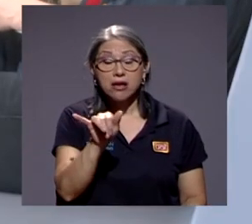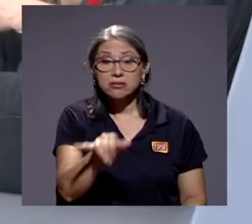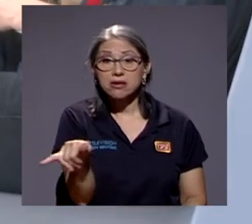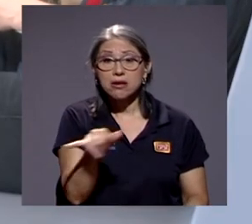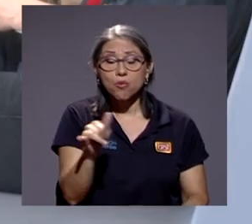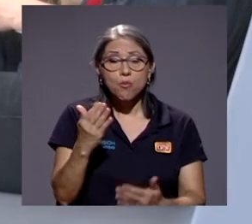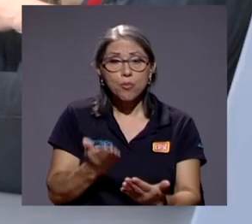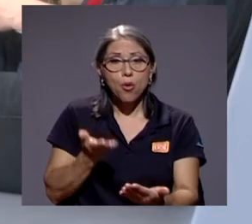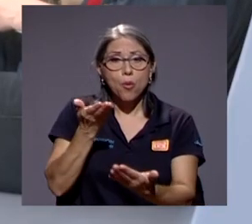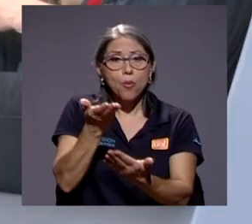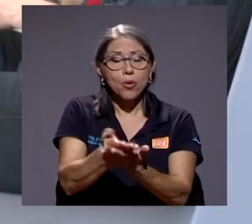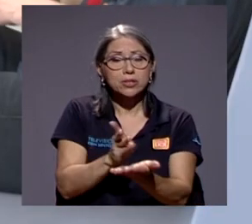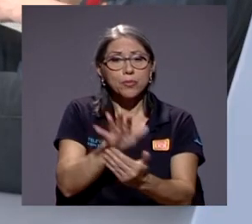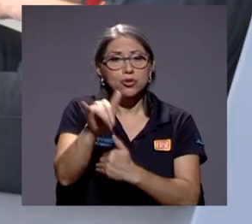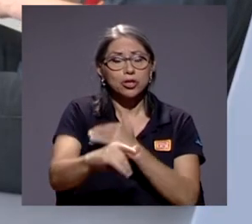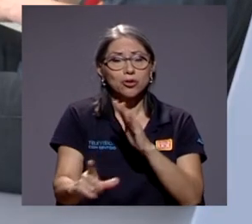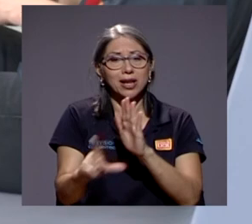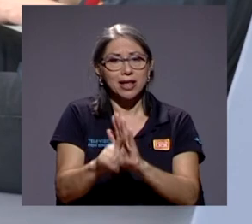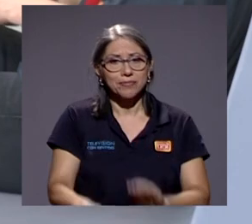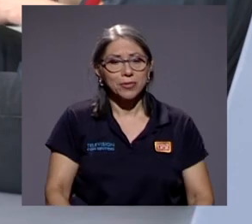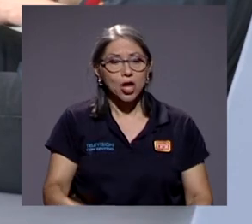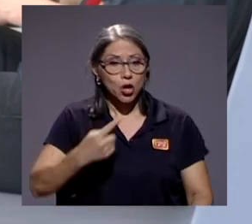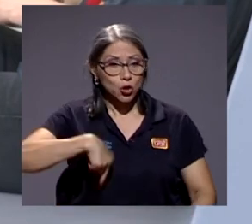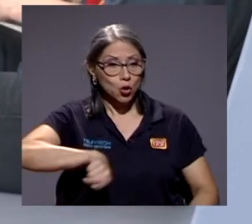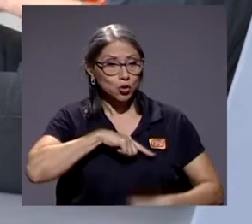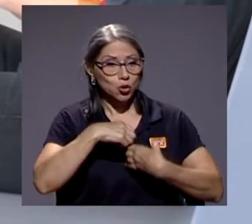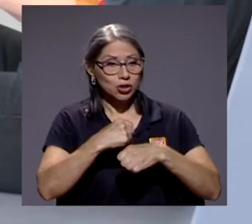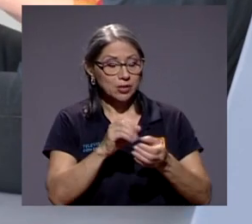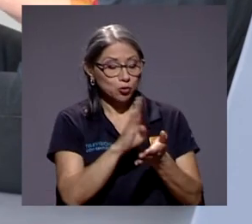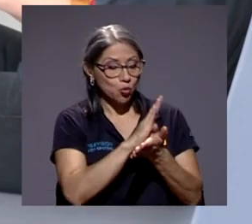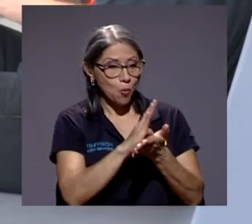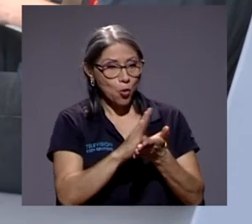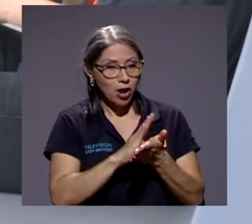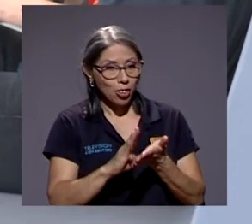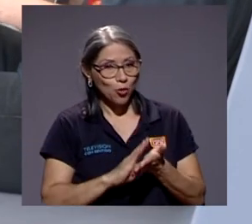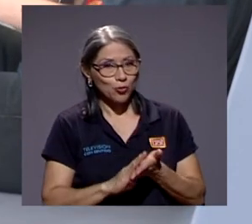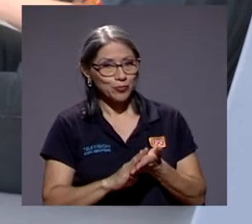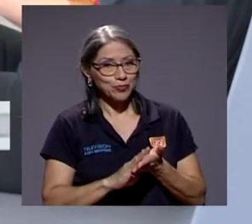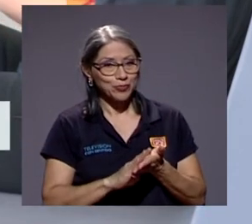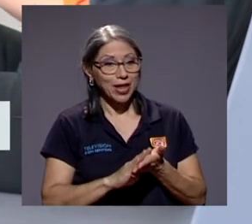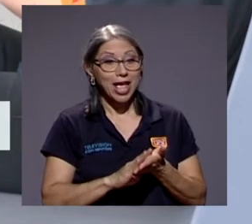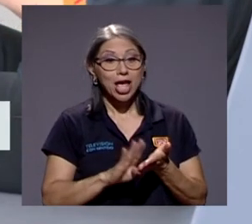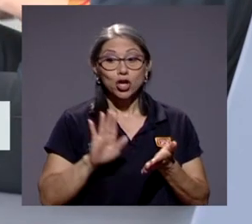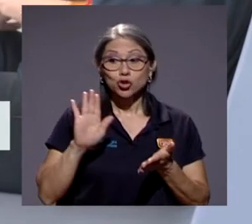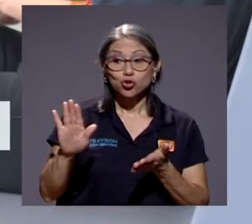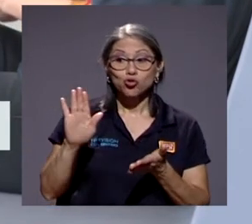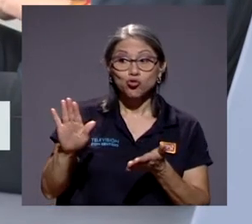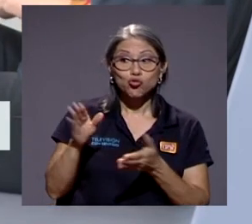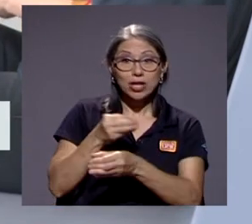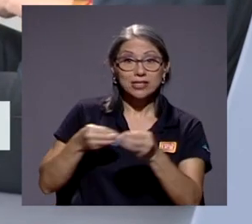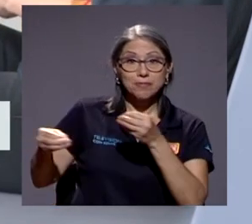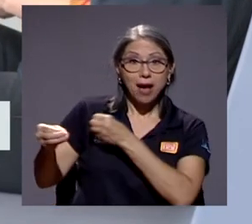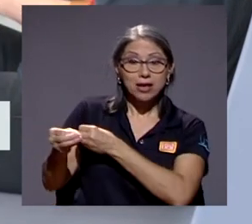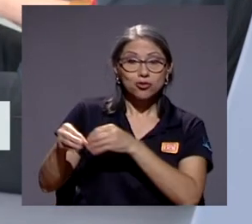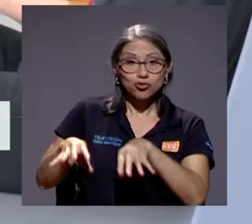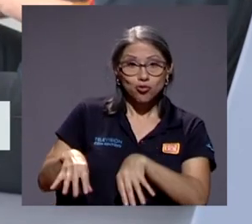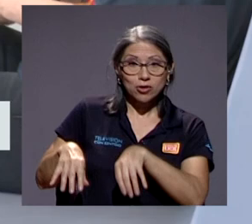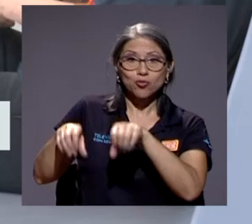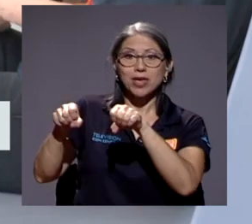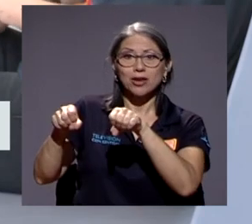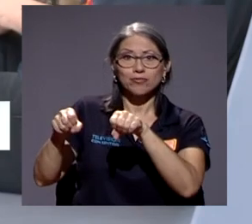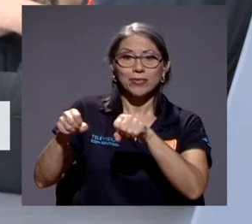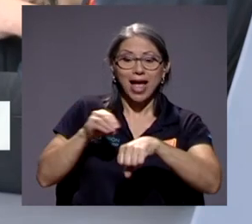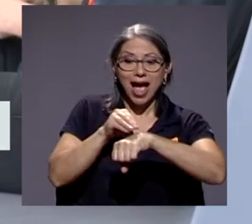la propuesta del proyecto de la diosa nosotros hicimos un borrador de texto sus despachos lo asumieron han trabajado conjuntamente los